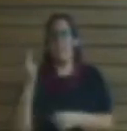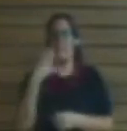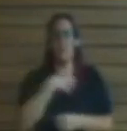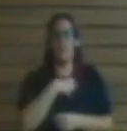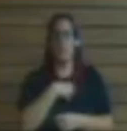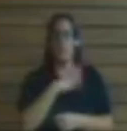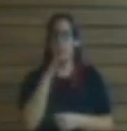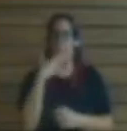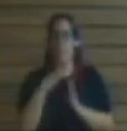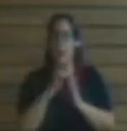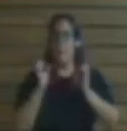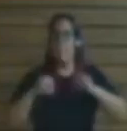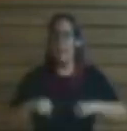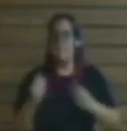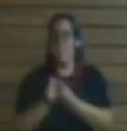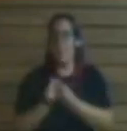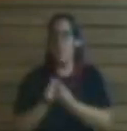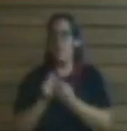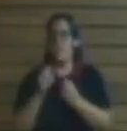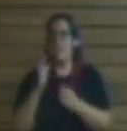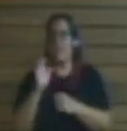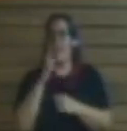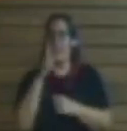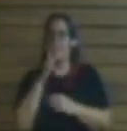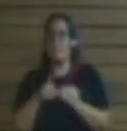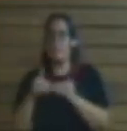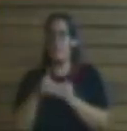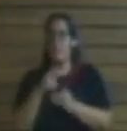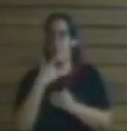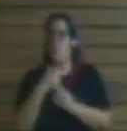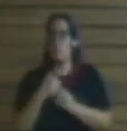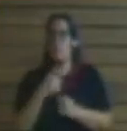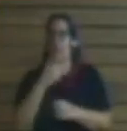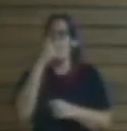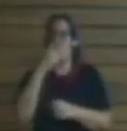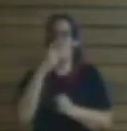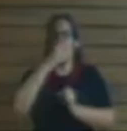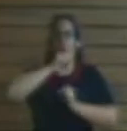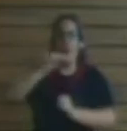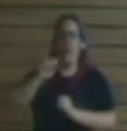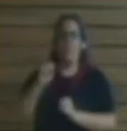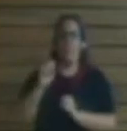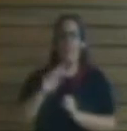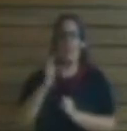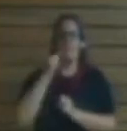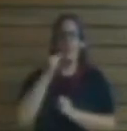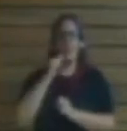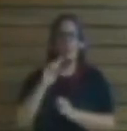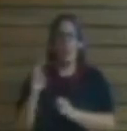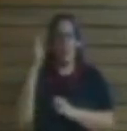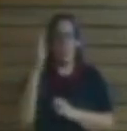después de pactar con EH Bildu, que no condena el terrorismo de ETA. Es que no puede. De este tema no